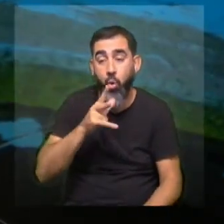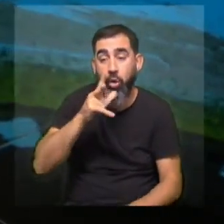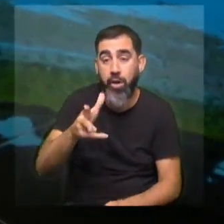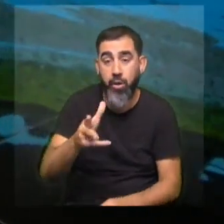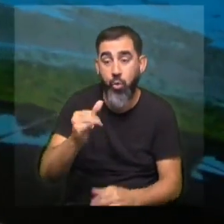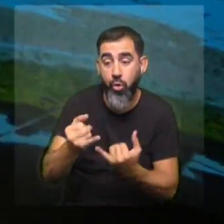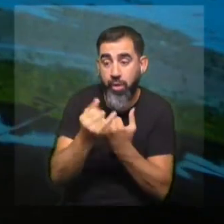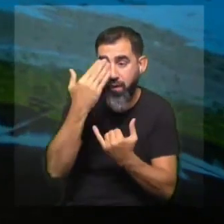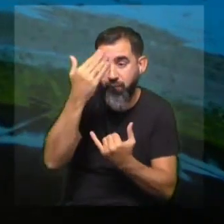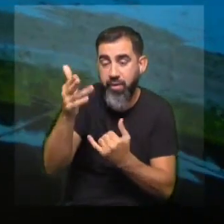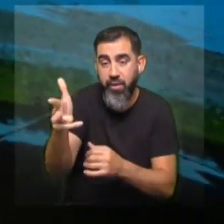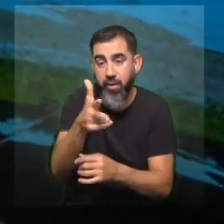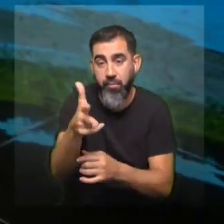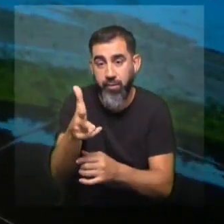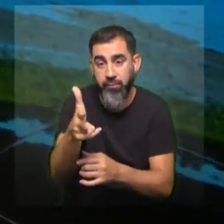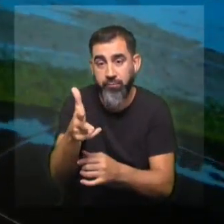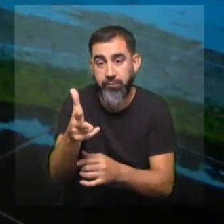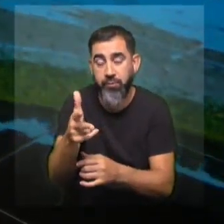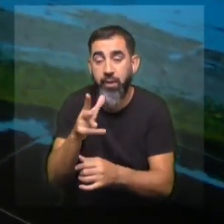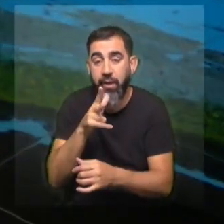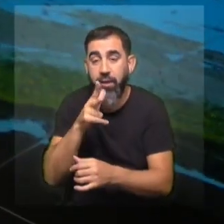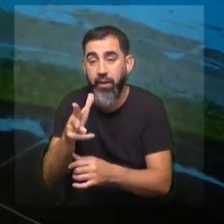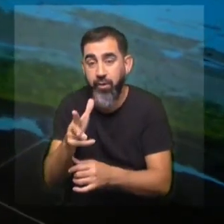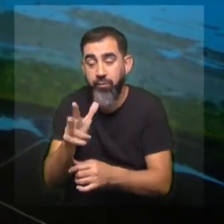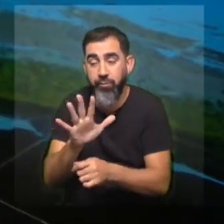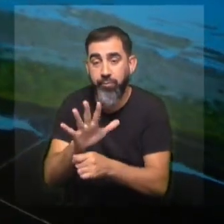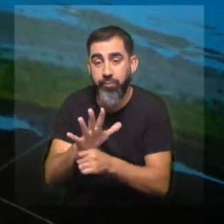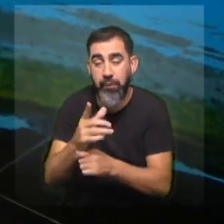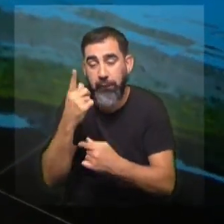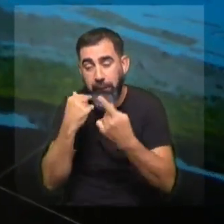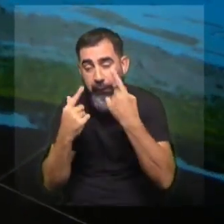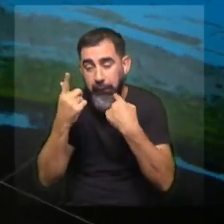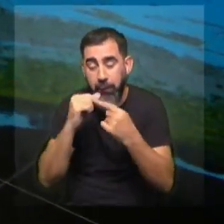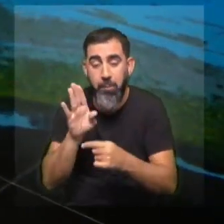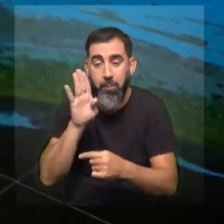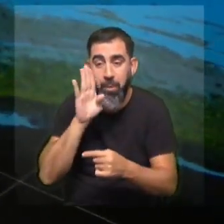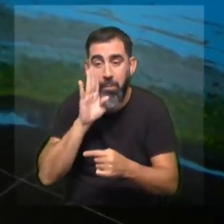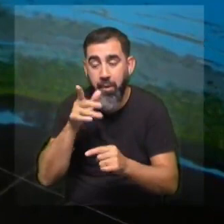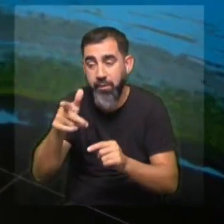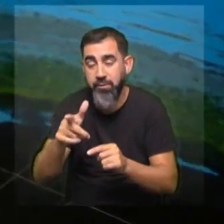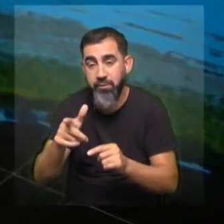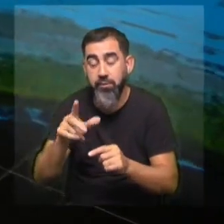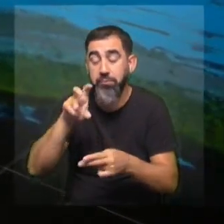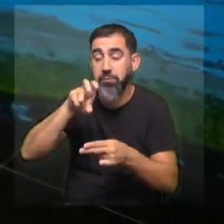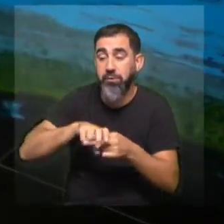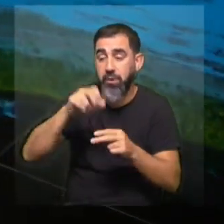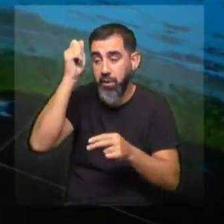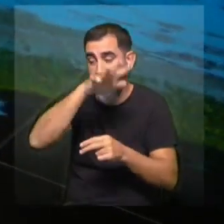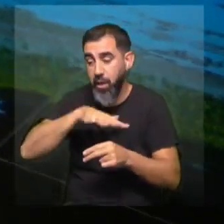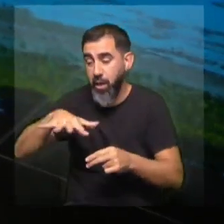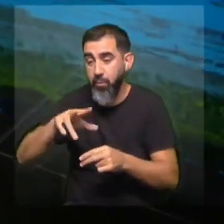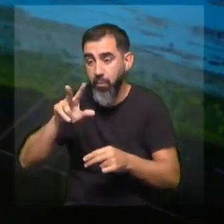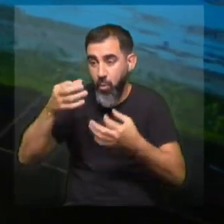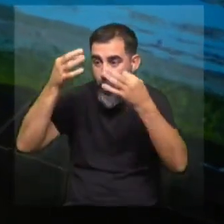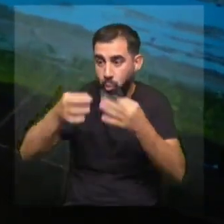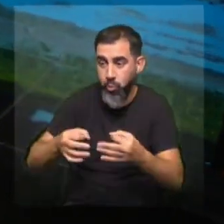la cámara así, que el cachorrito medio que estaba lloringueando un poco por la madre, estábamos sentados en el campo viendo los videos, de repente